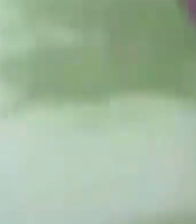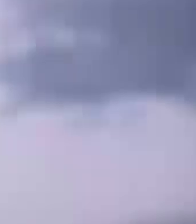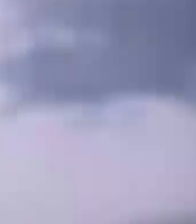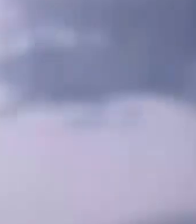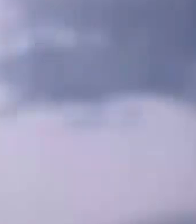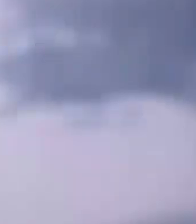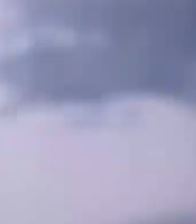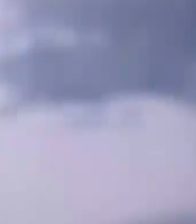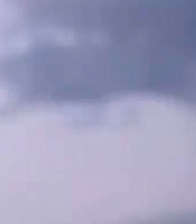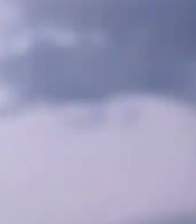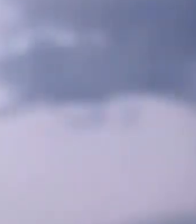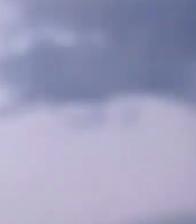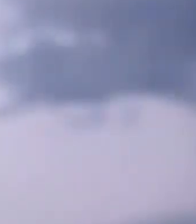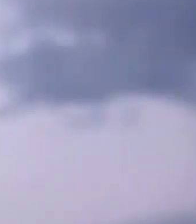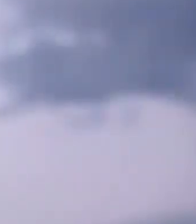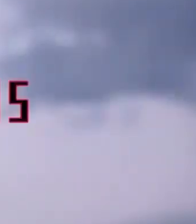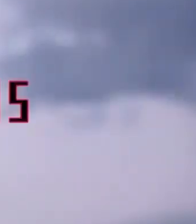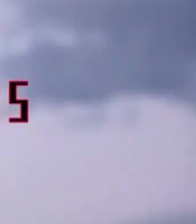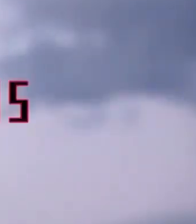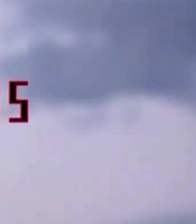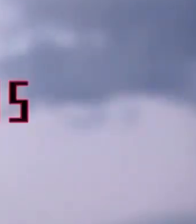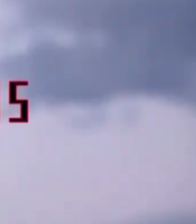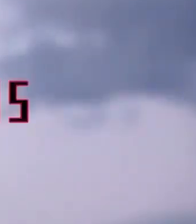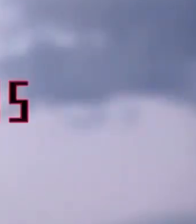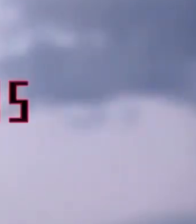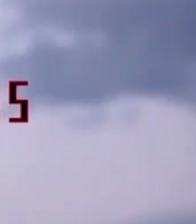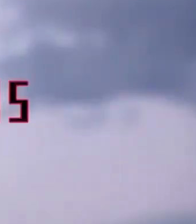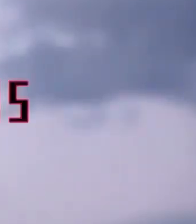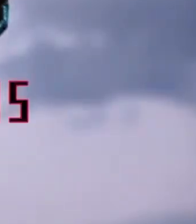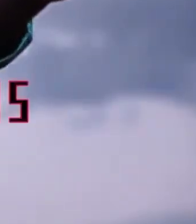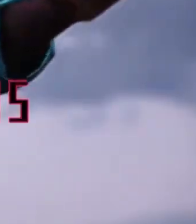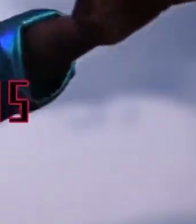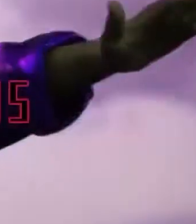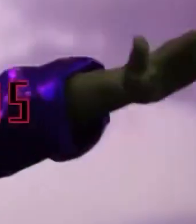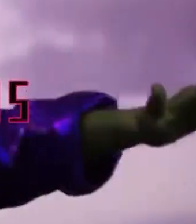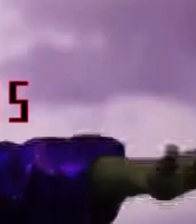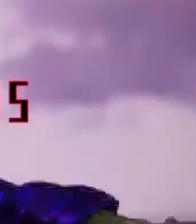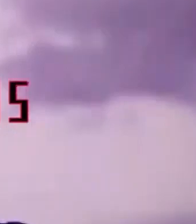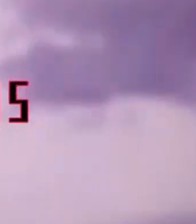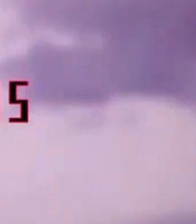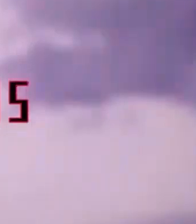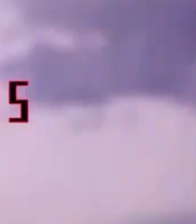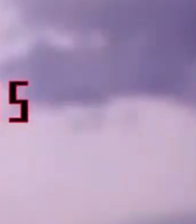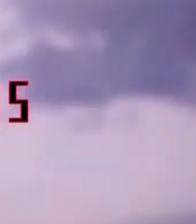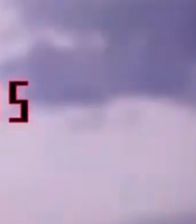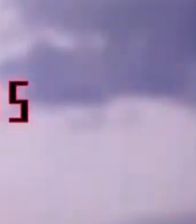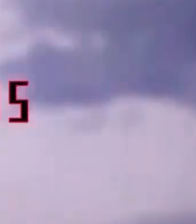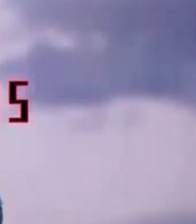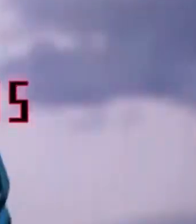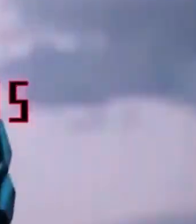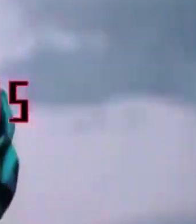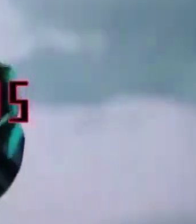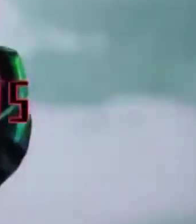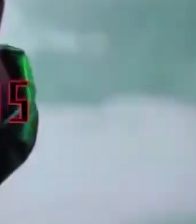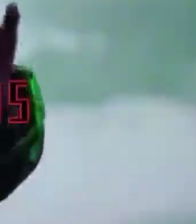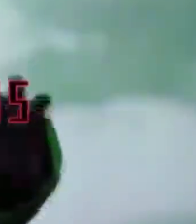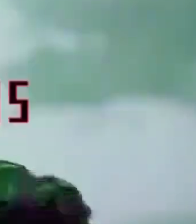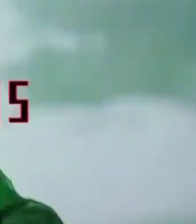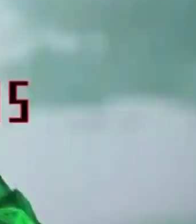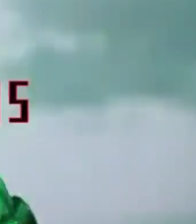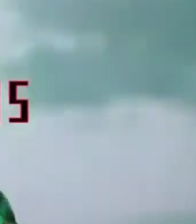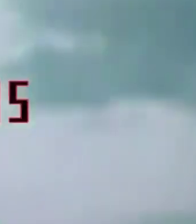edulcorados. Tu tiempo se extinguirá en transportes motorizados.